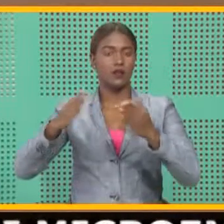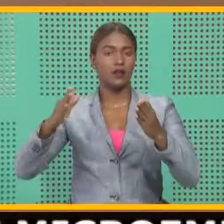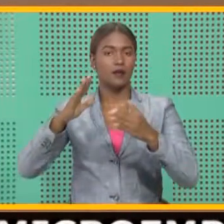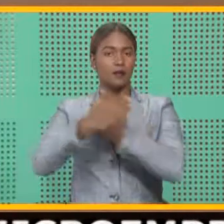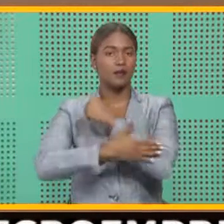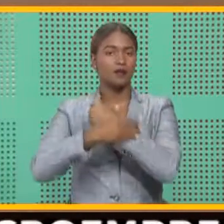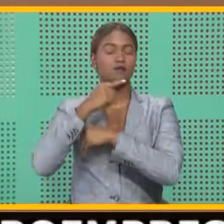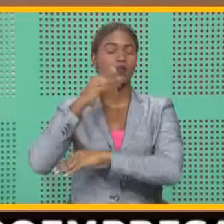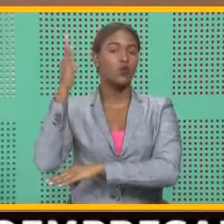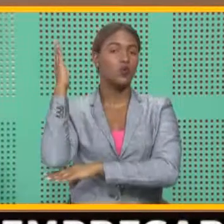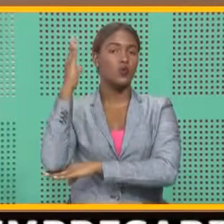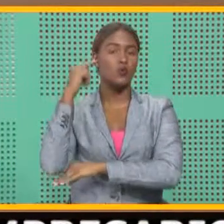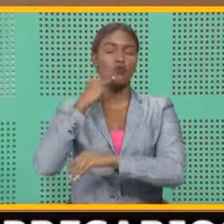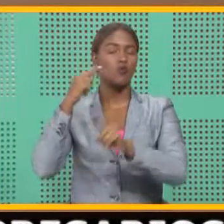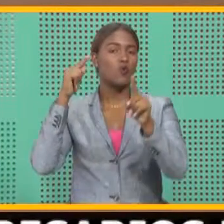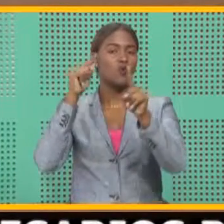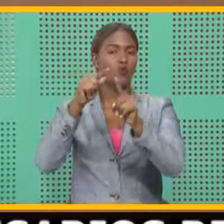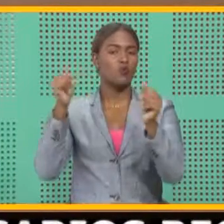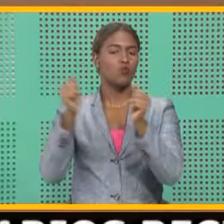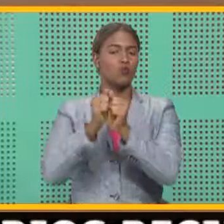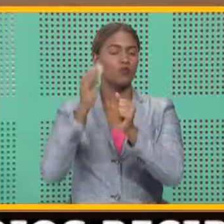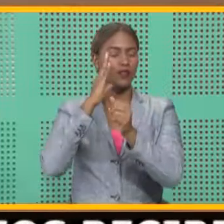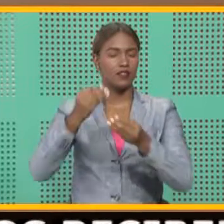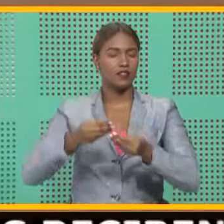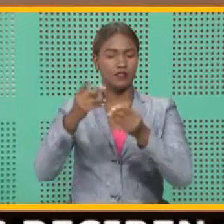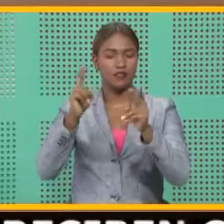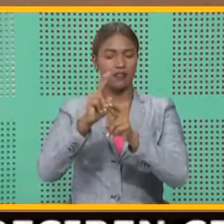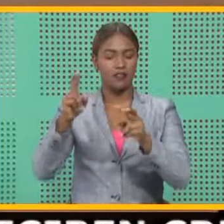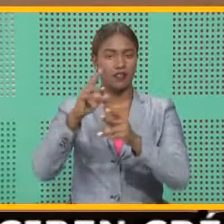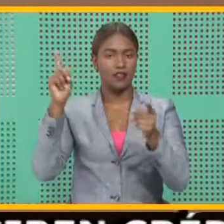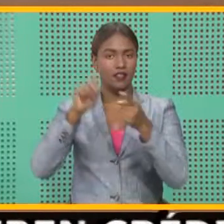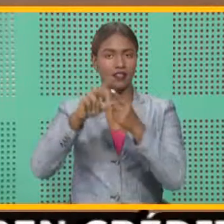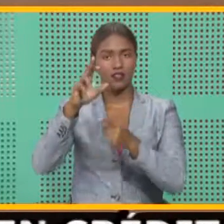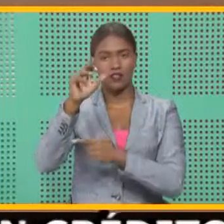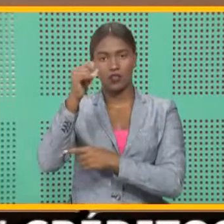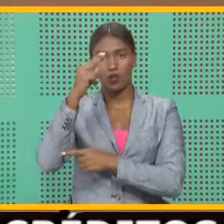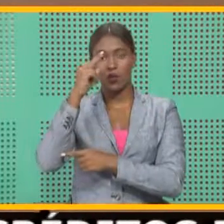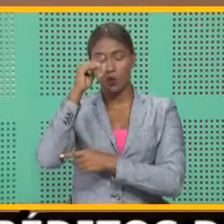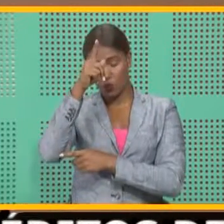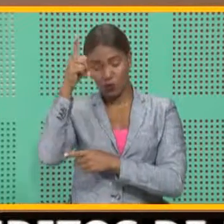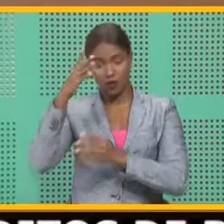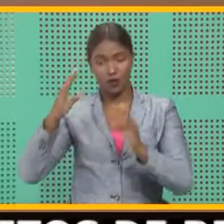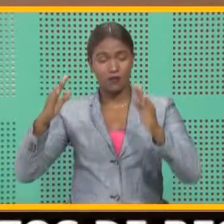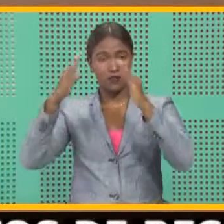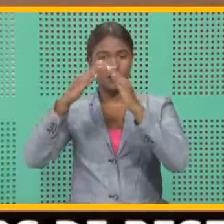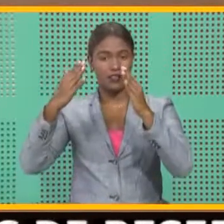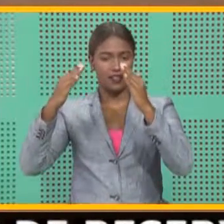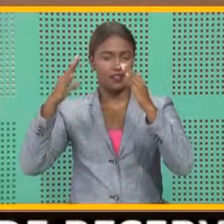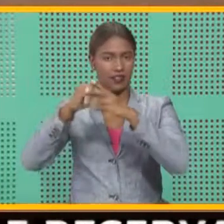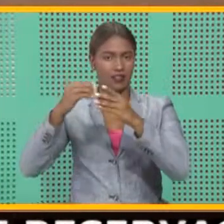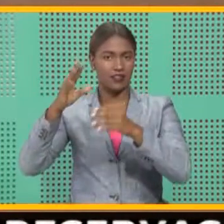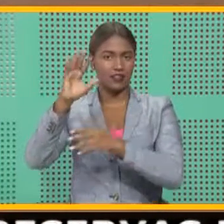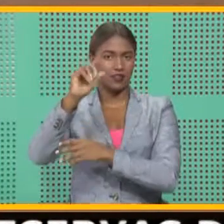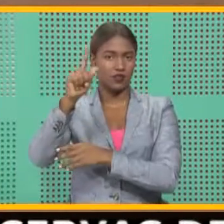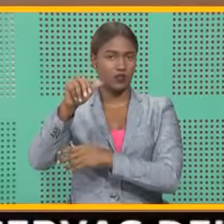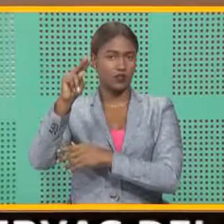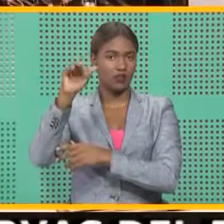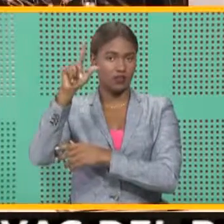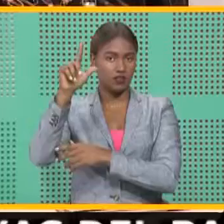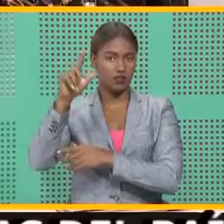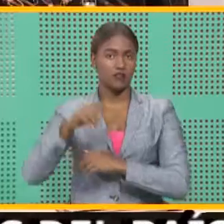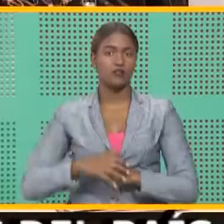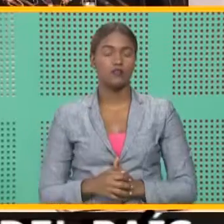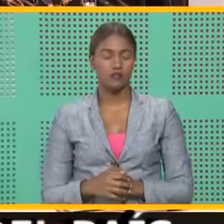exposición Conjunciones, la cual será disponible hasta el 30 de julio en el Museo de las Casas Reales, en la zona colonial. Es